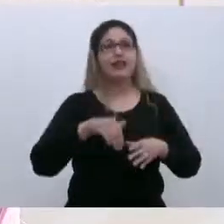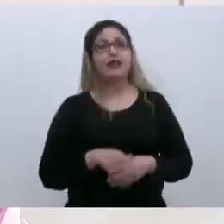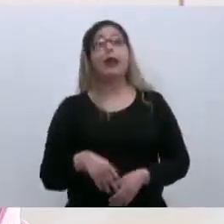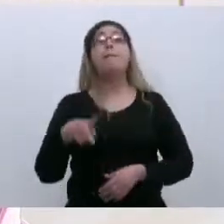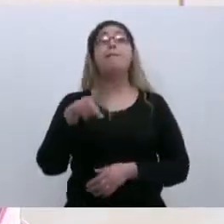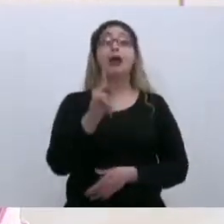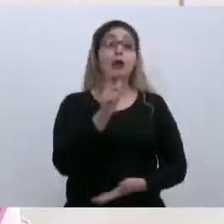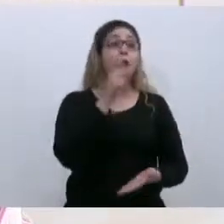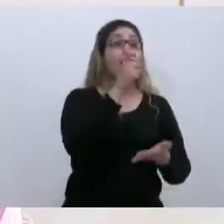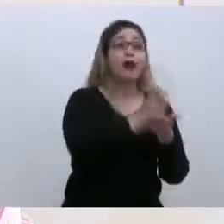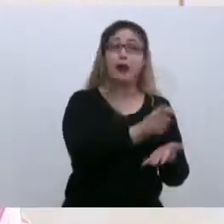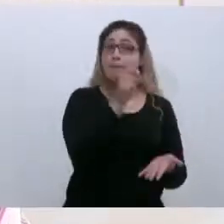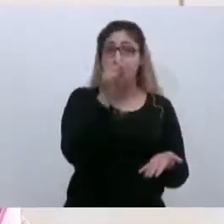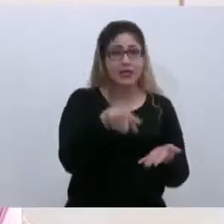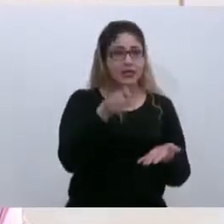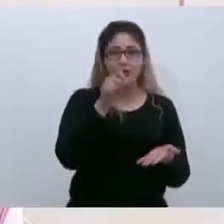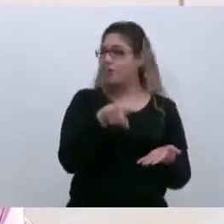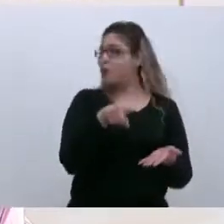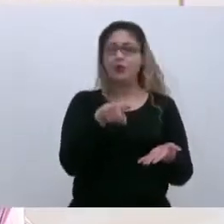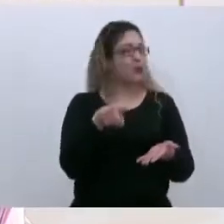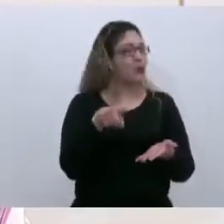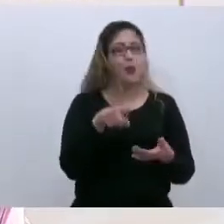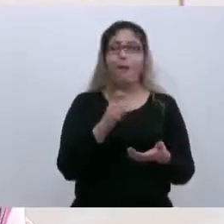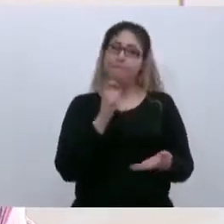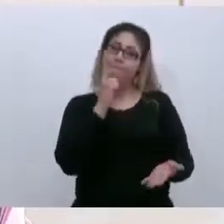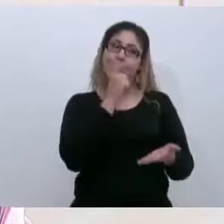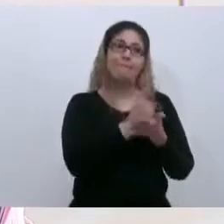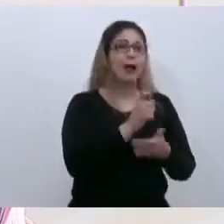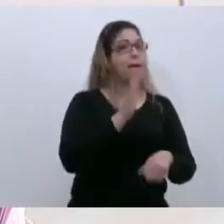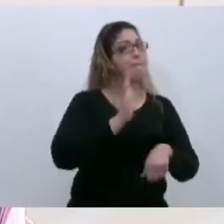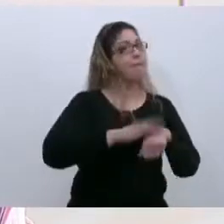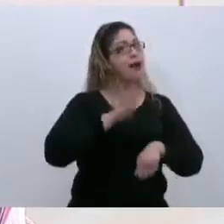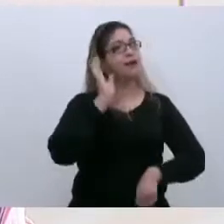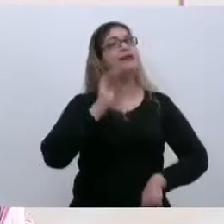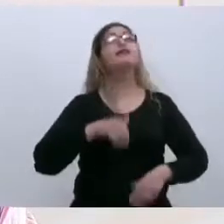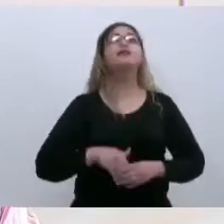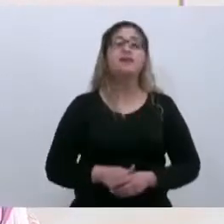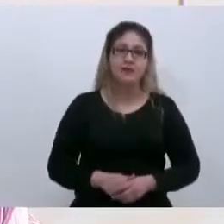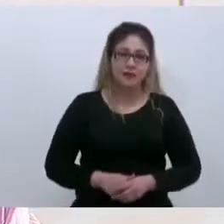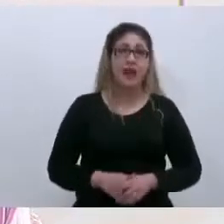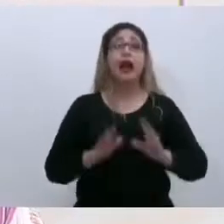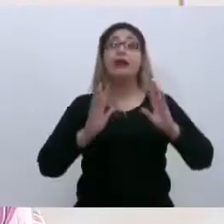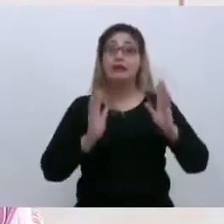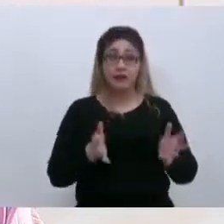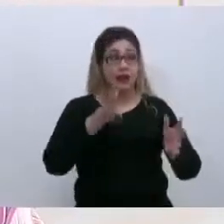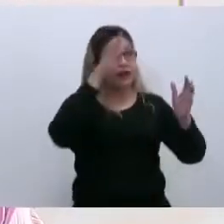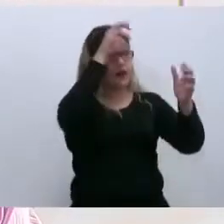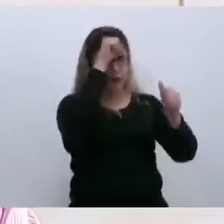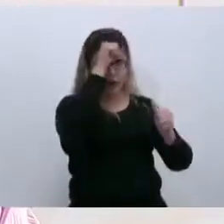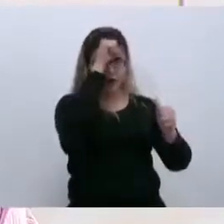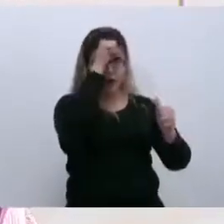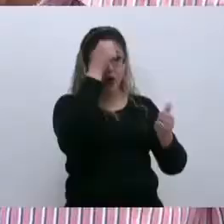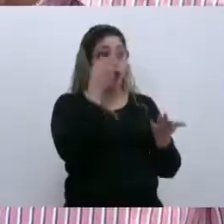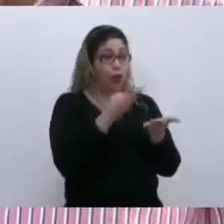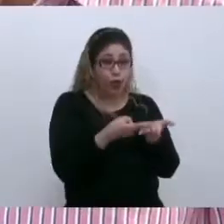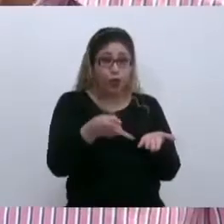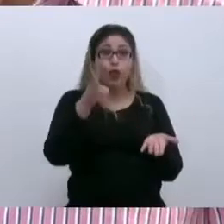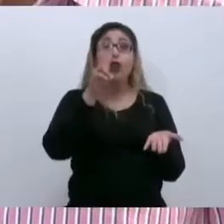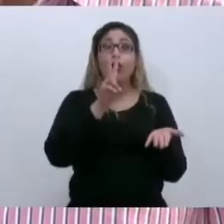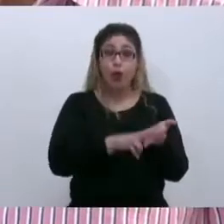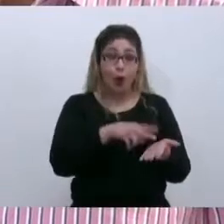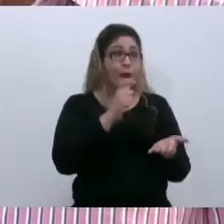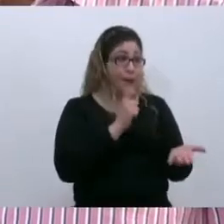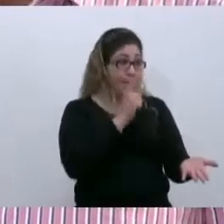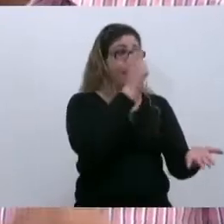Guelatao, Oaxaca, de que se va a incrementar al doble la pensión para los